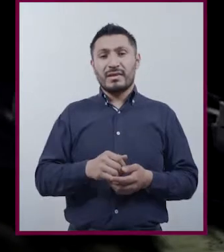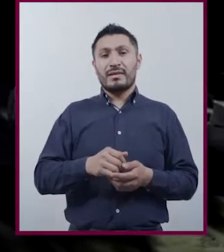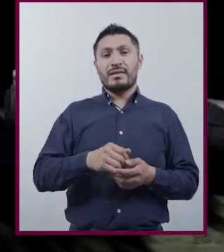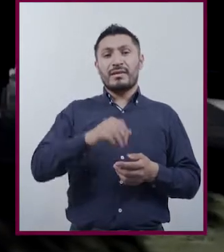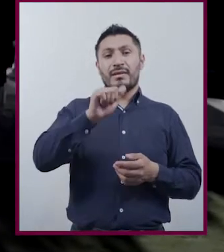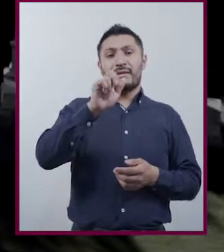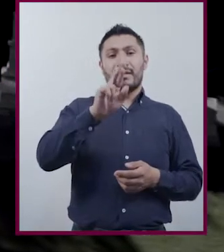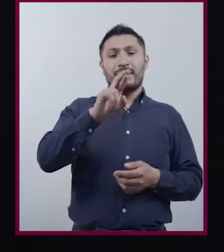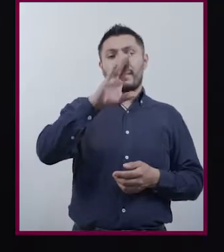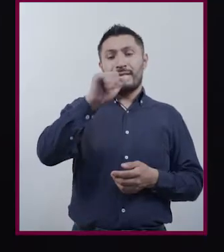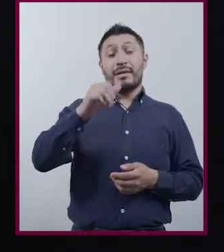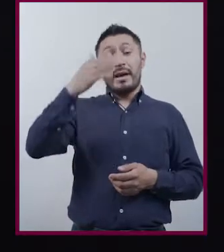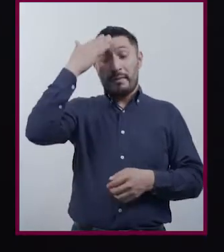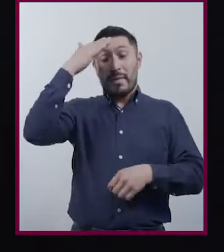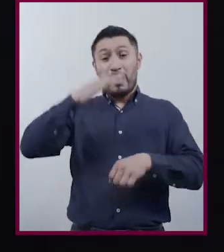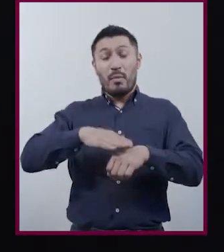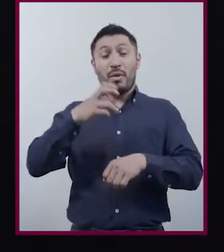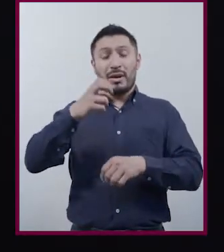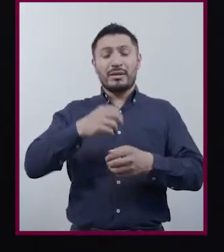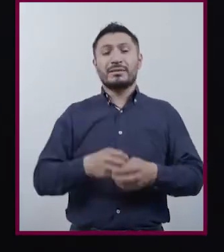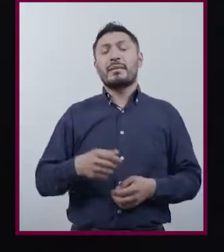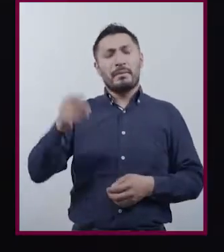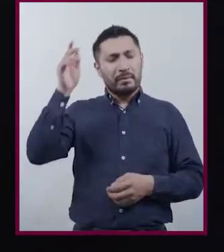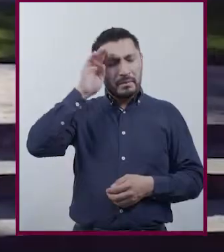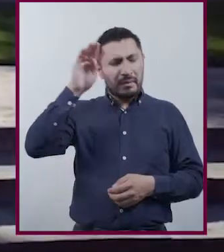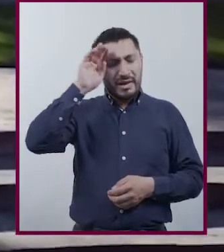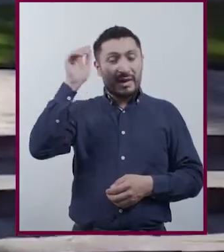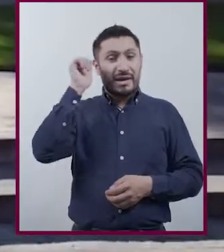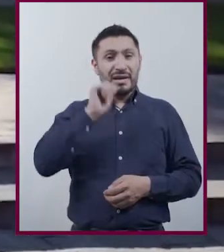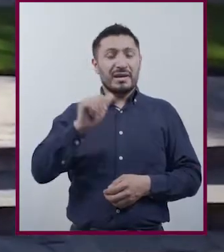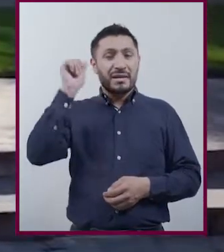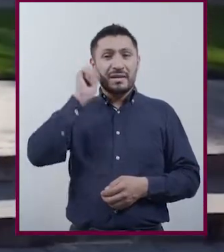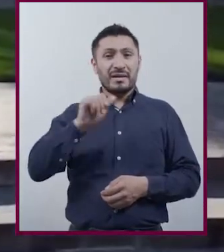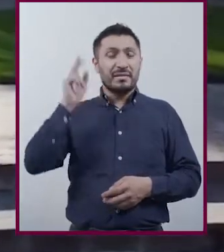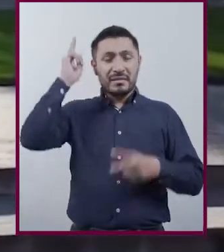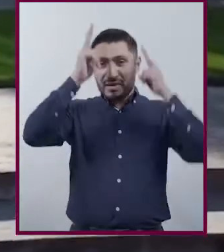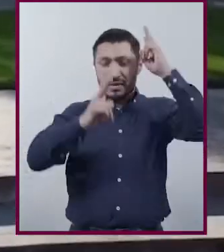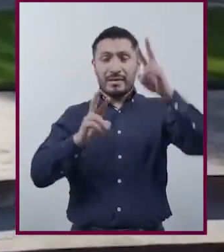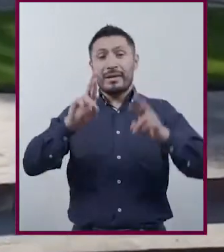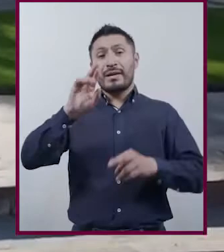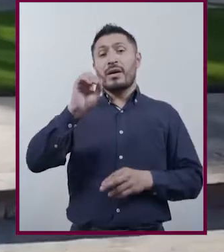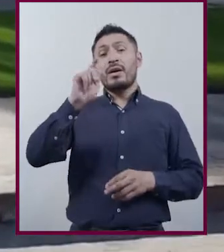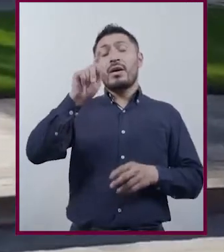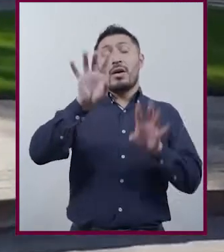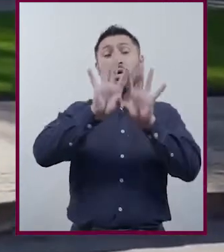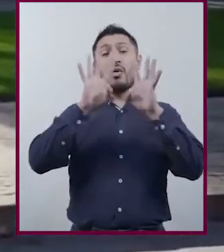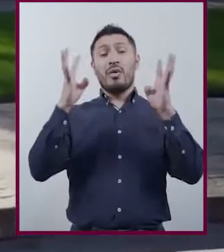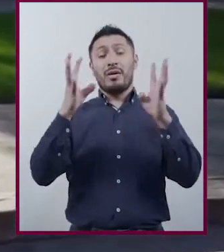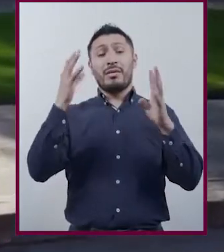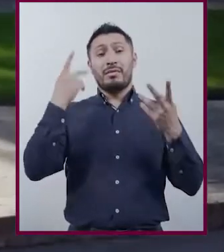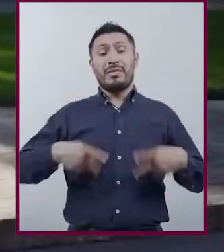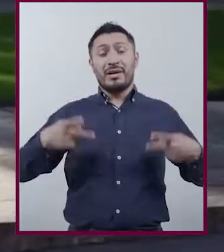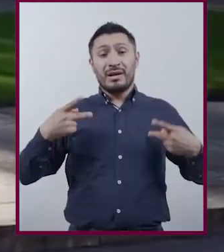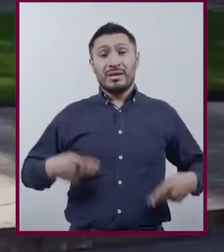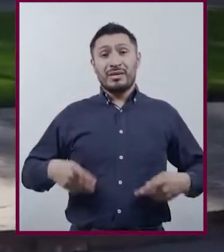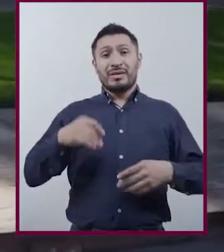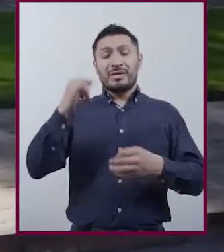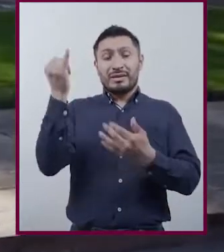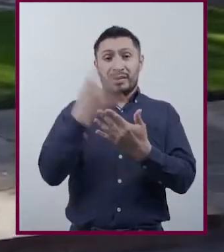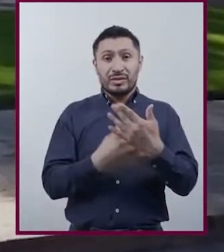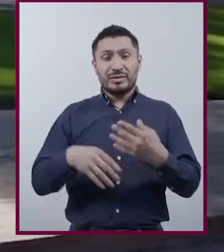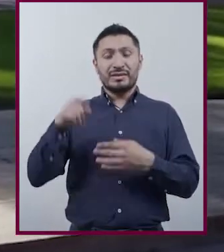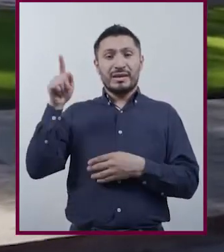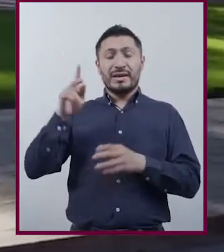de la memoria. En ella pensamos cada vez que visitamos la Rotonda de las Personas Ilustres en el Panteón Civil de Dolores en la Ciudad de